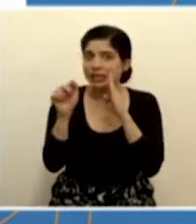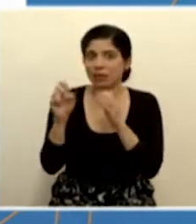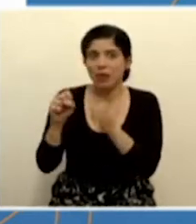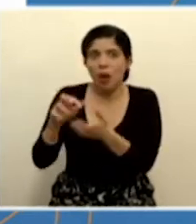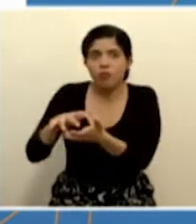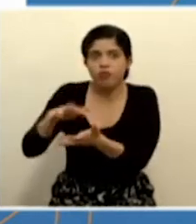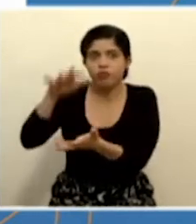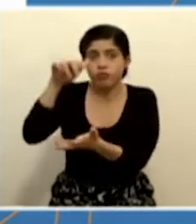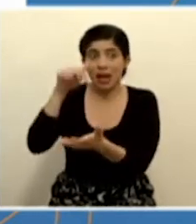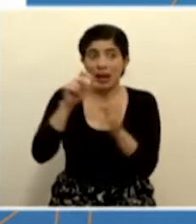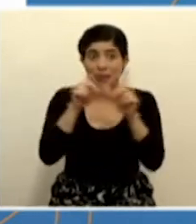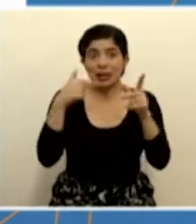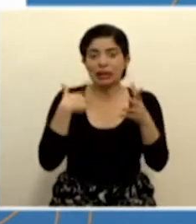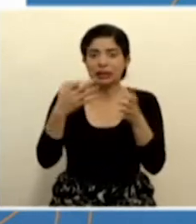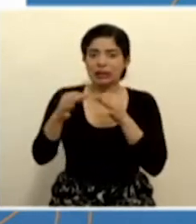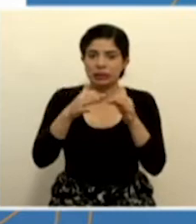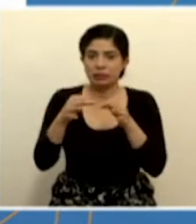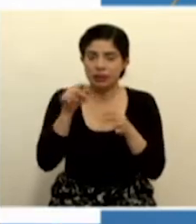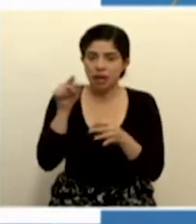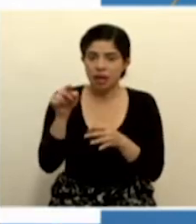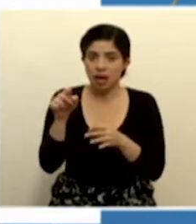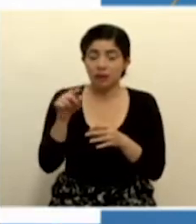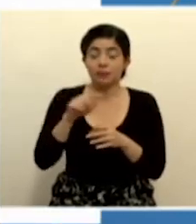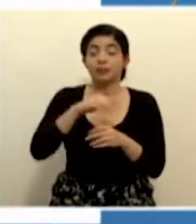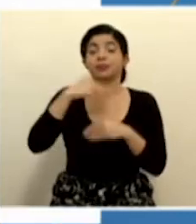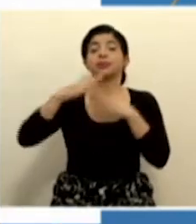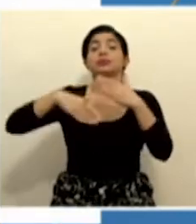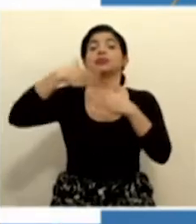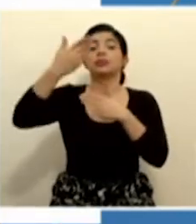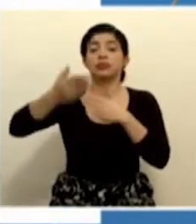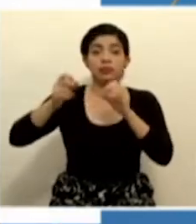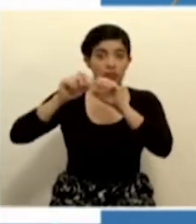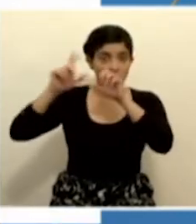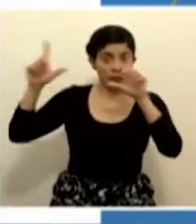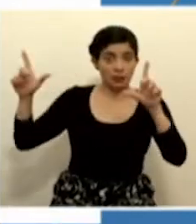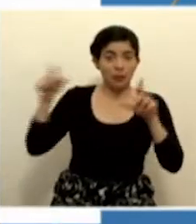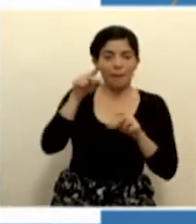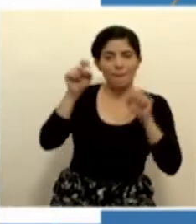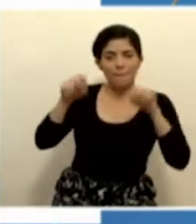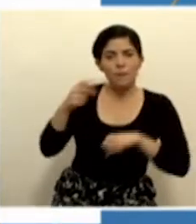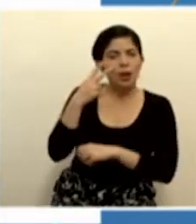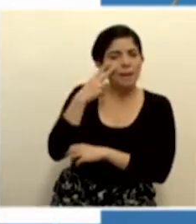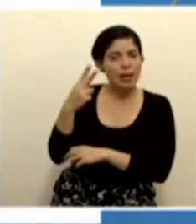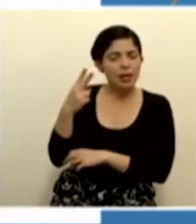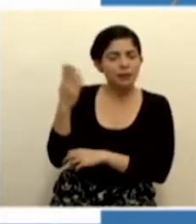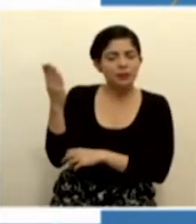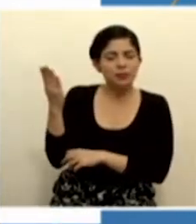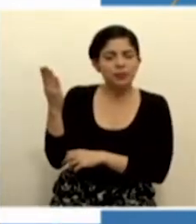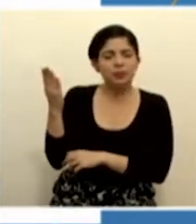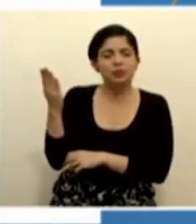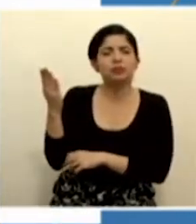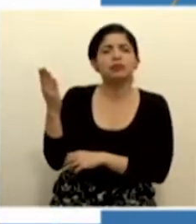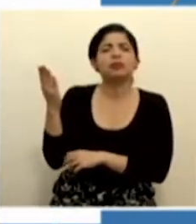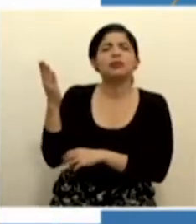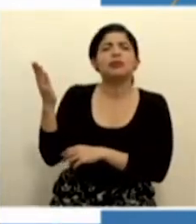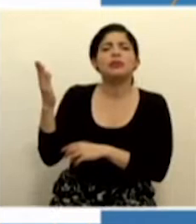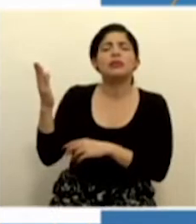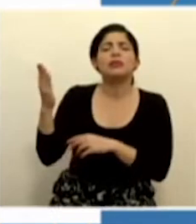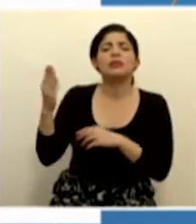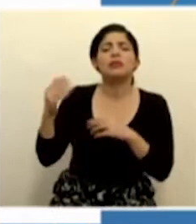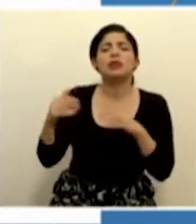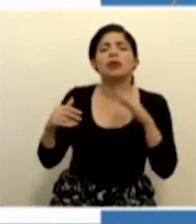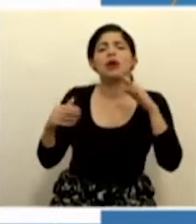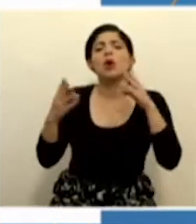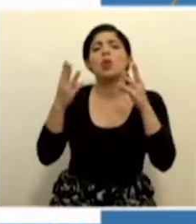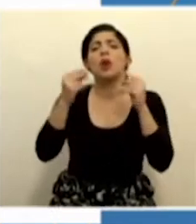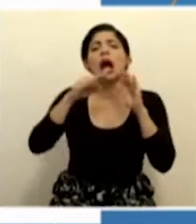presentación si pasamos a la siguiente diapositiva vamos a ver lo que es la tendencia de camas